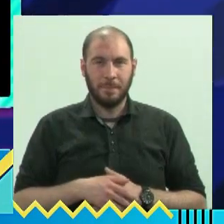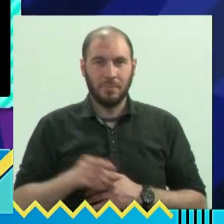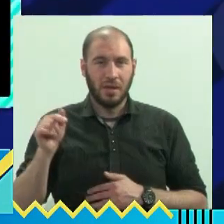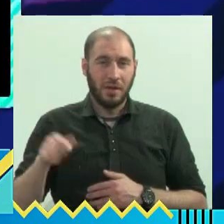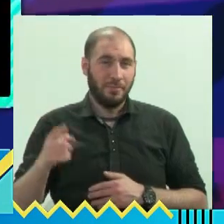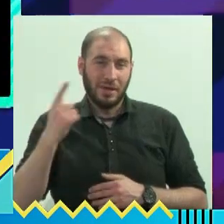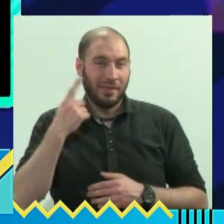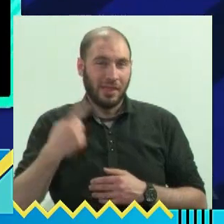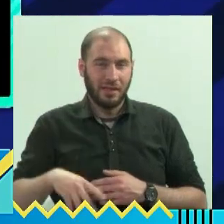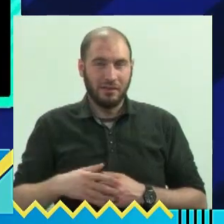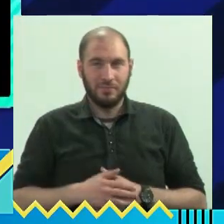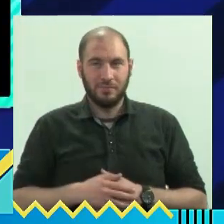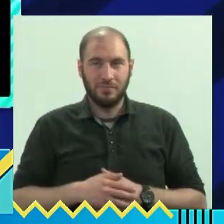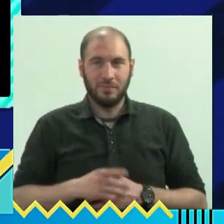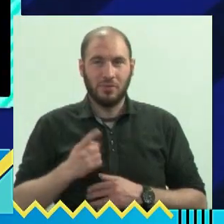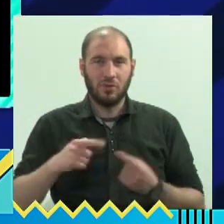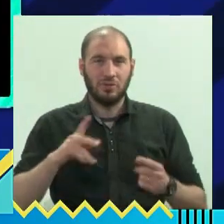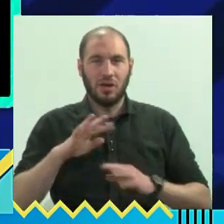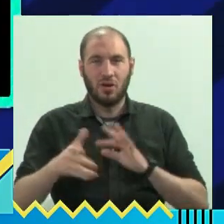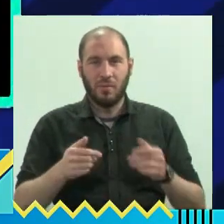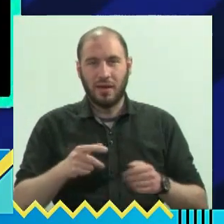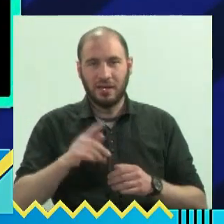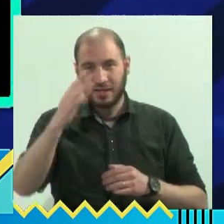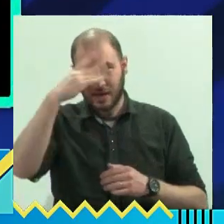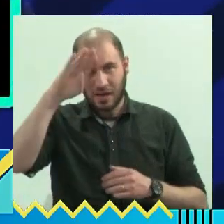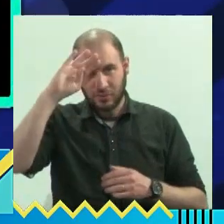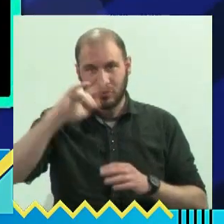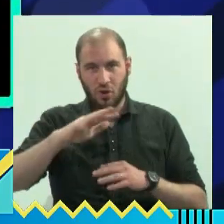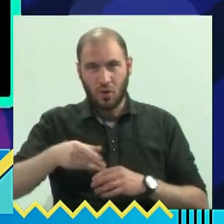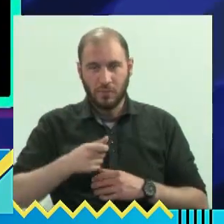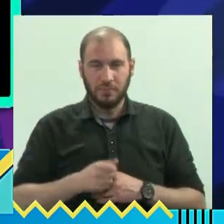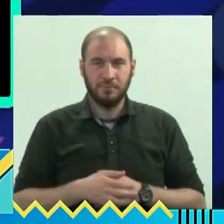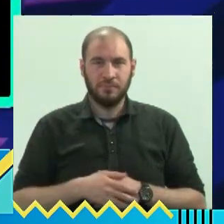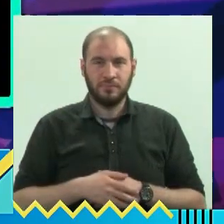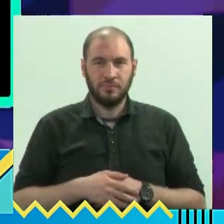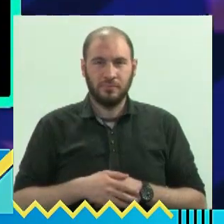viven de robar desde el gaucho, digamos, son